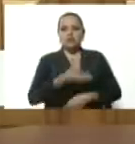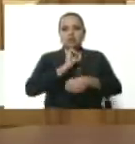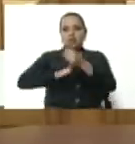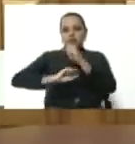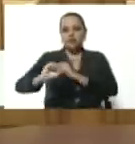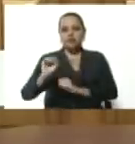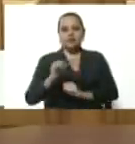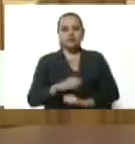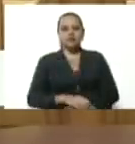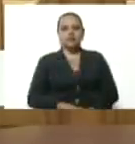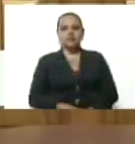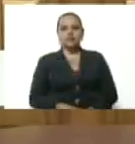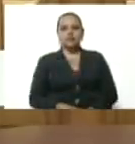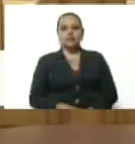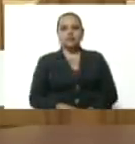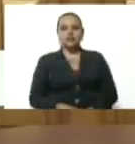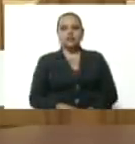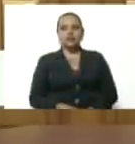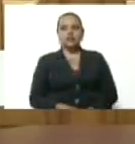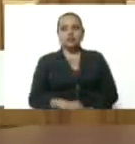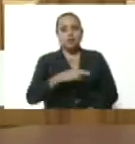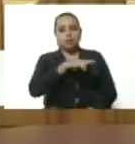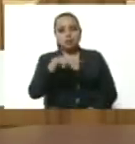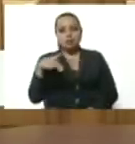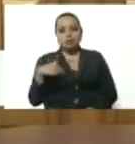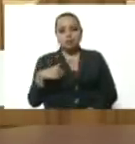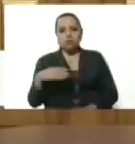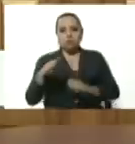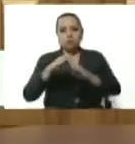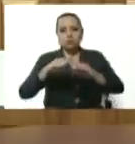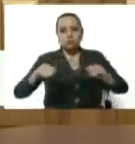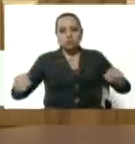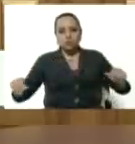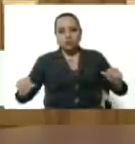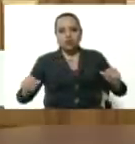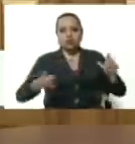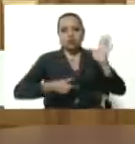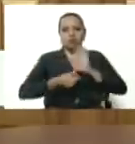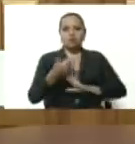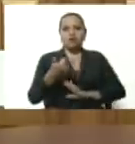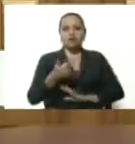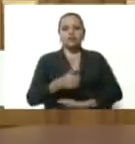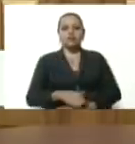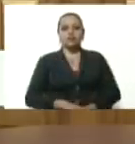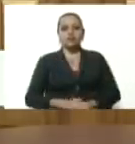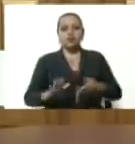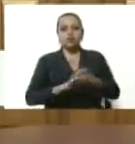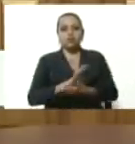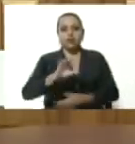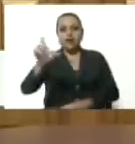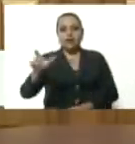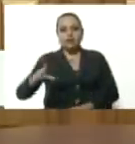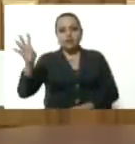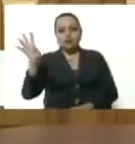Defensa, bueno, de nuestro territorio en general, pero en particular del